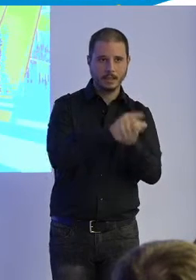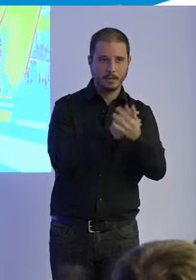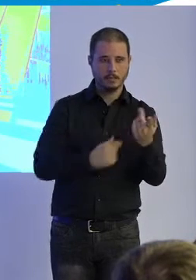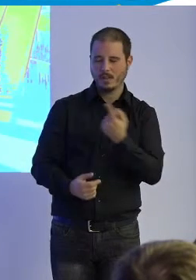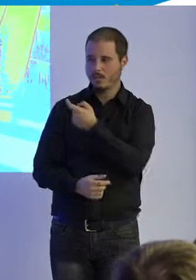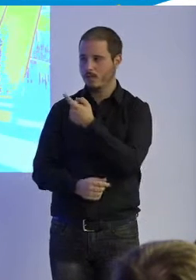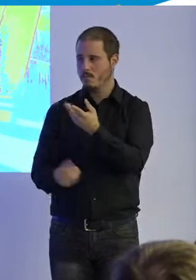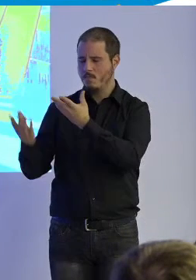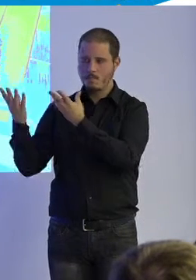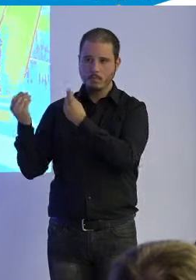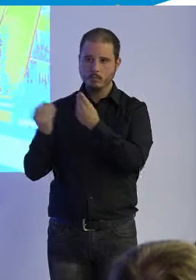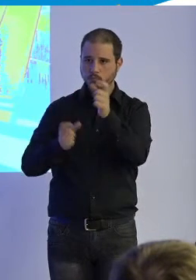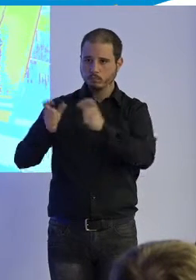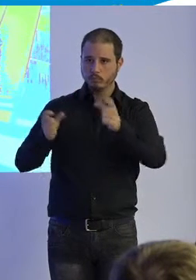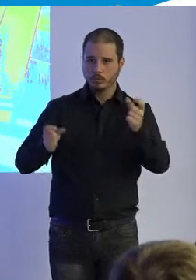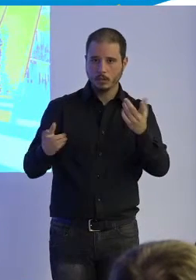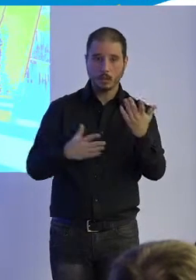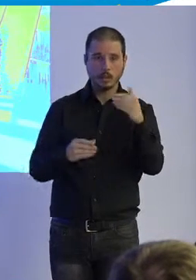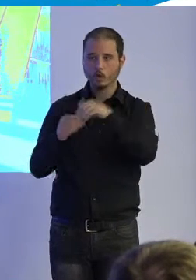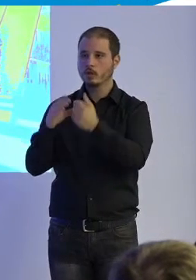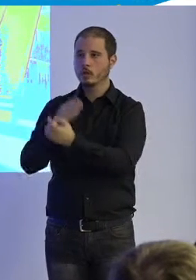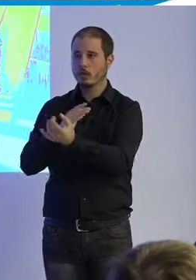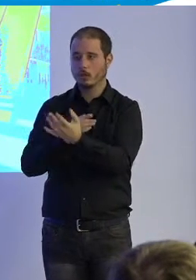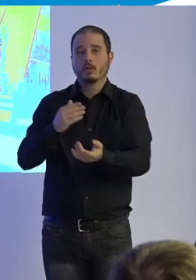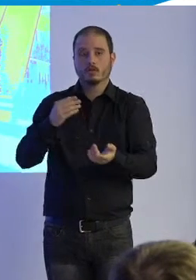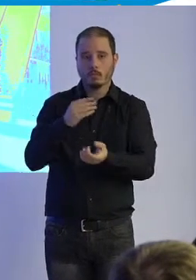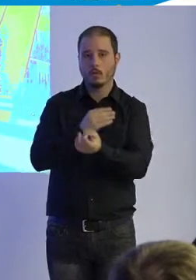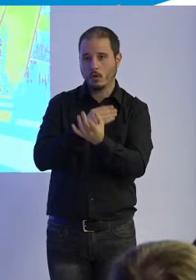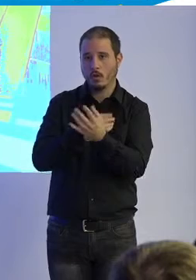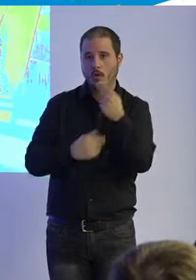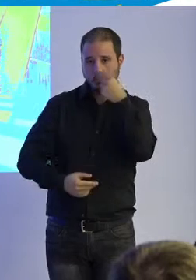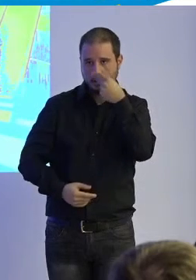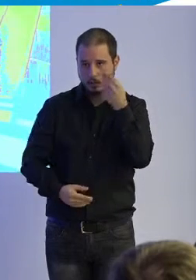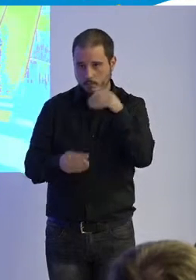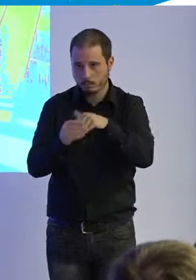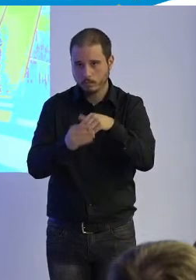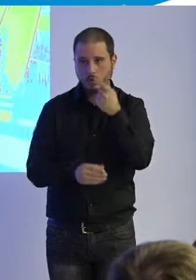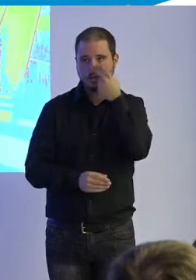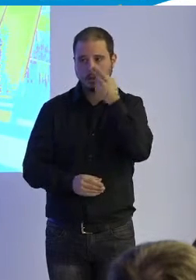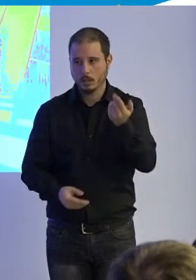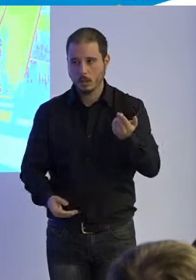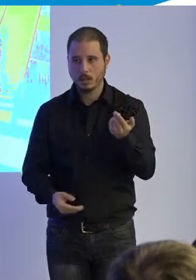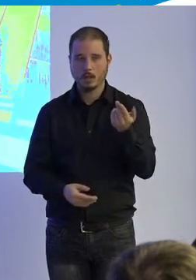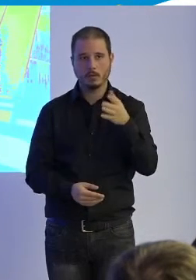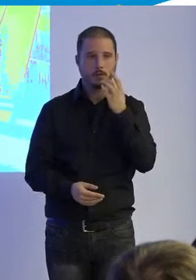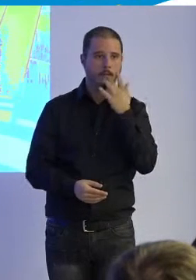montón de gente que genere contenidos, y contenidos atractivos. Porque también estamos viendo que un vídeo